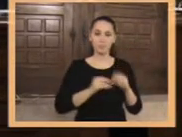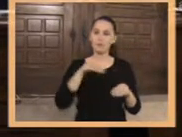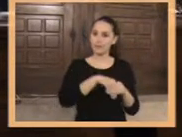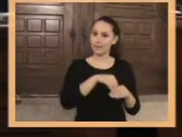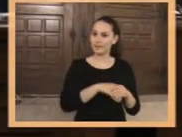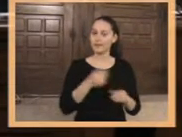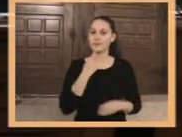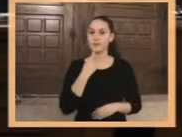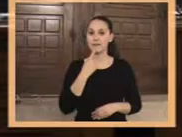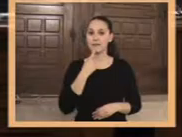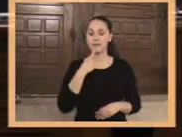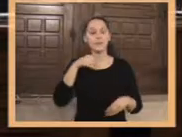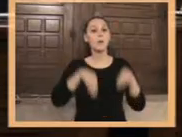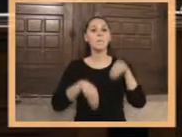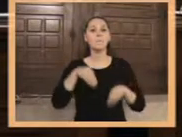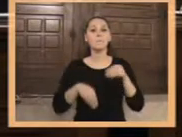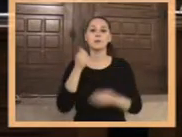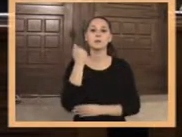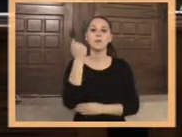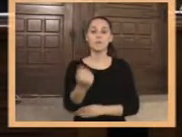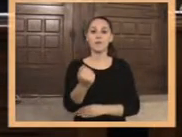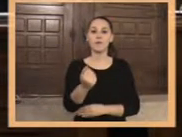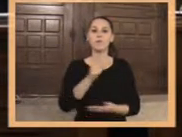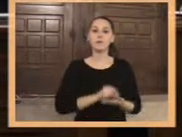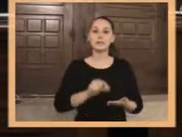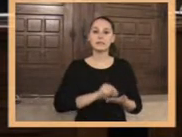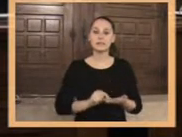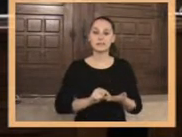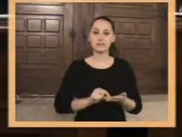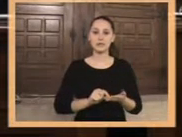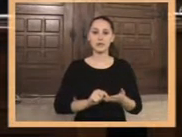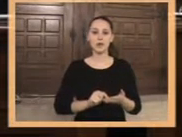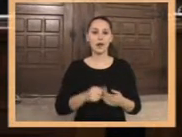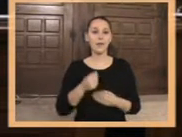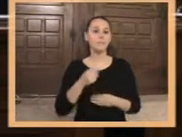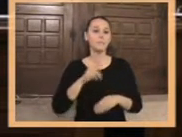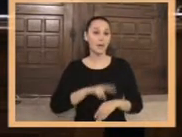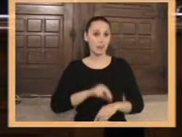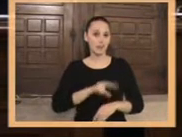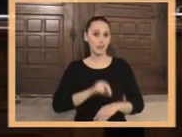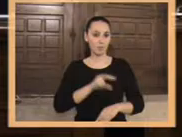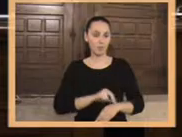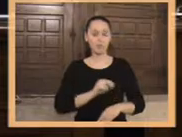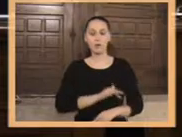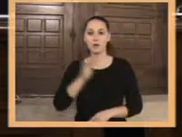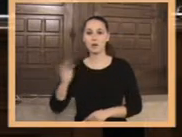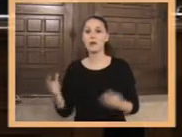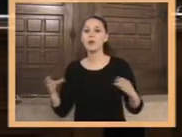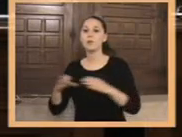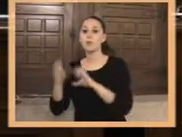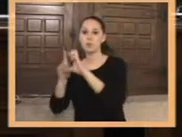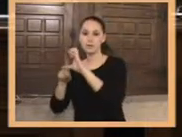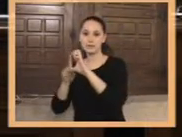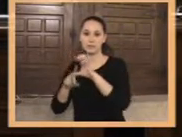está redactada. Votan a favor la señora presidenta, los 5 vocales representantes del Grupo Popular y el representante del Grupo Extremeño, total 7